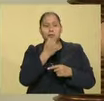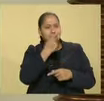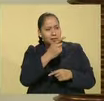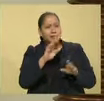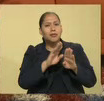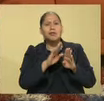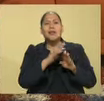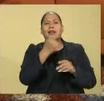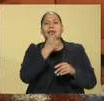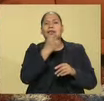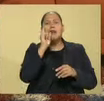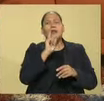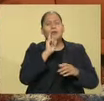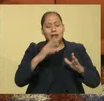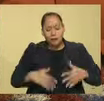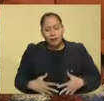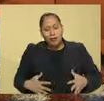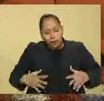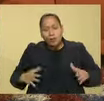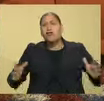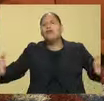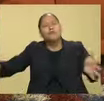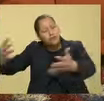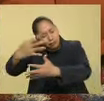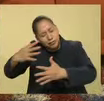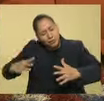rico abrazarlas. Sí, claro. Caben, que la